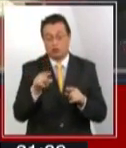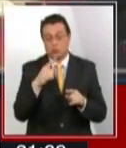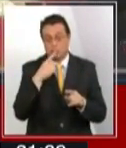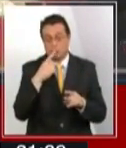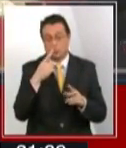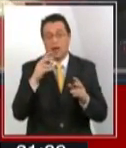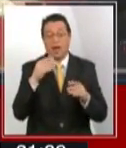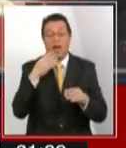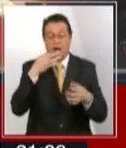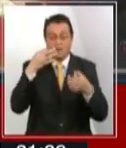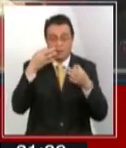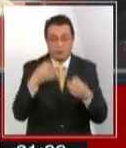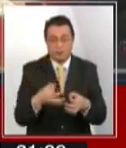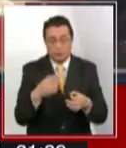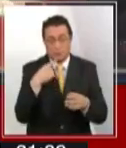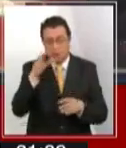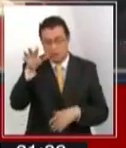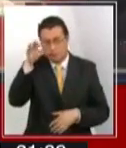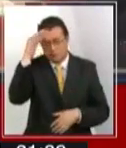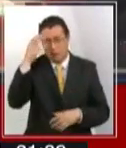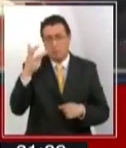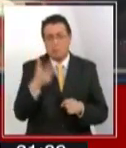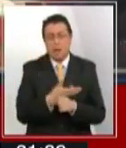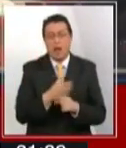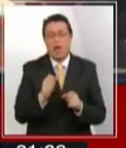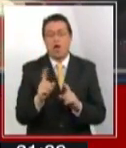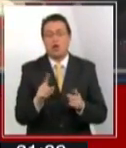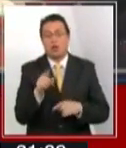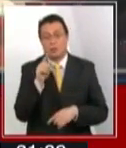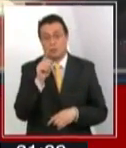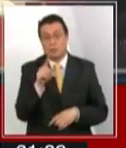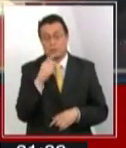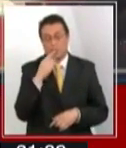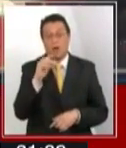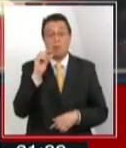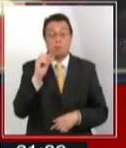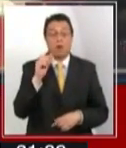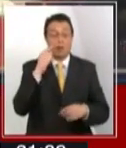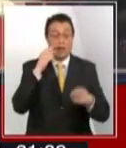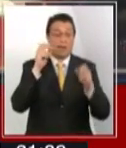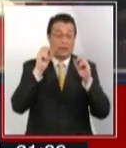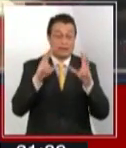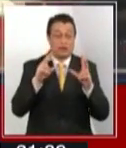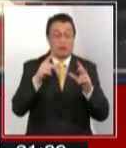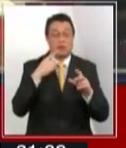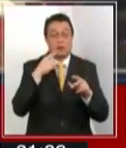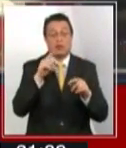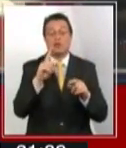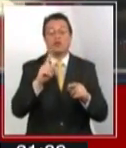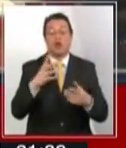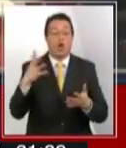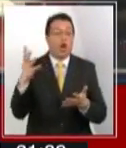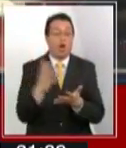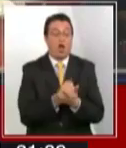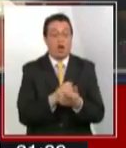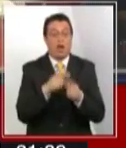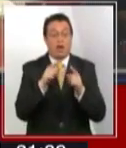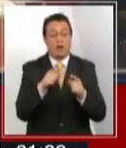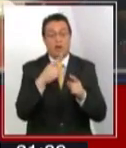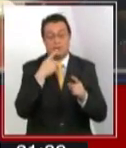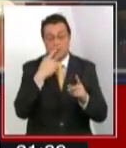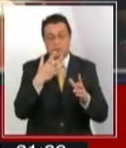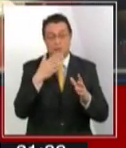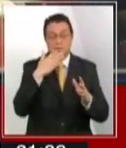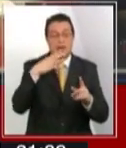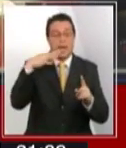corrige usted si lo estamos interpretando mal, pero usted dice que a raíz de la poca atención mediática no se lograba hacer una masa crítica